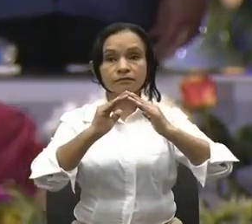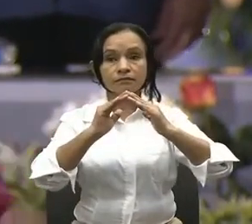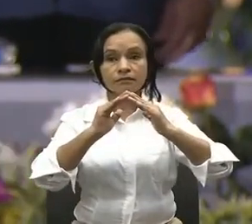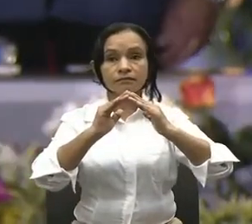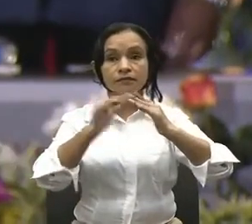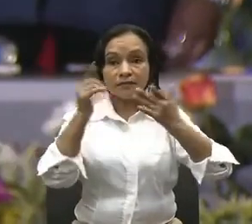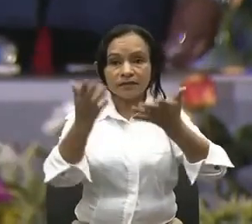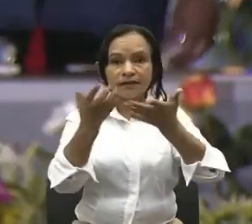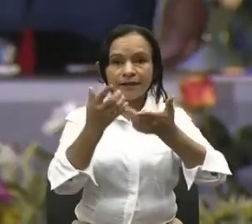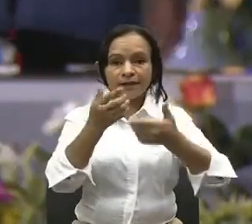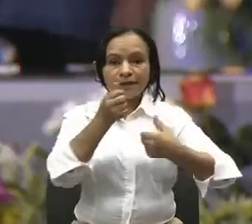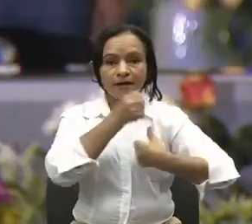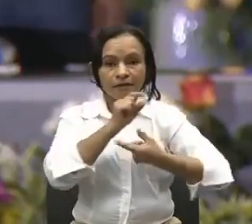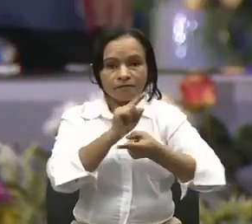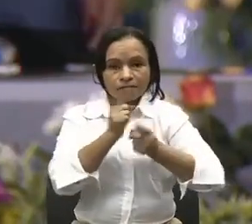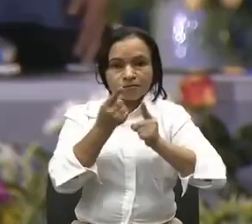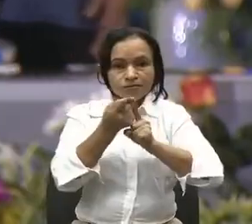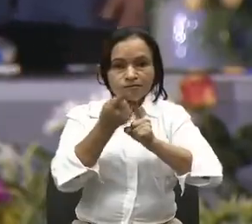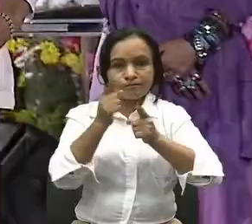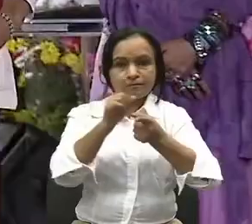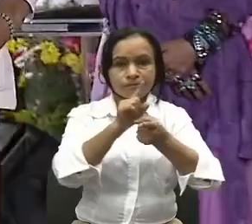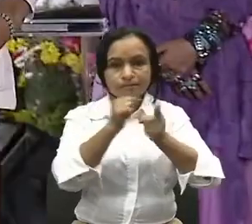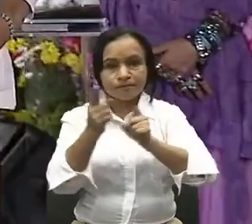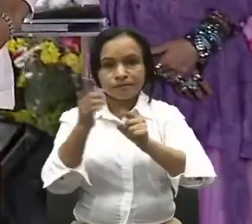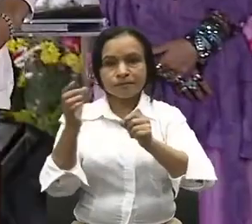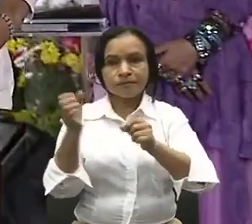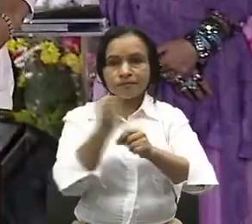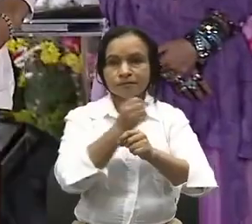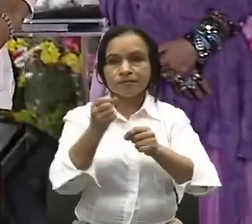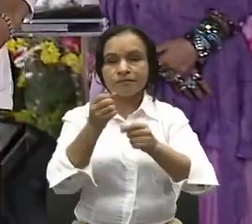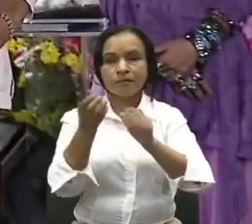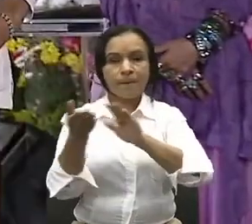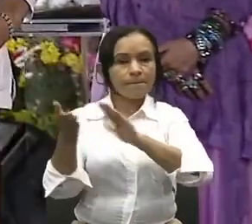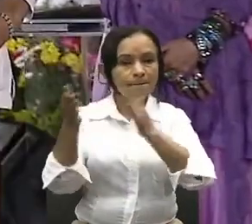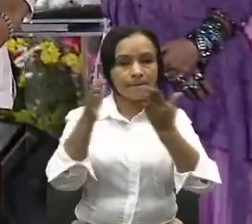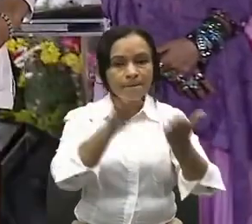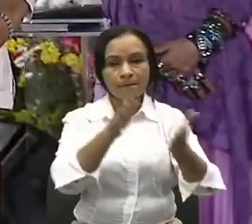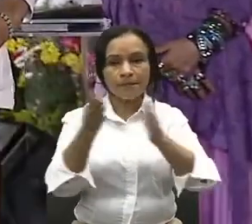intentos de golpe de Estado que provocan más muertos.